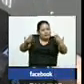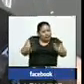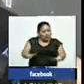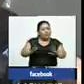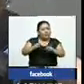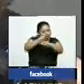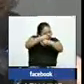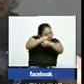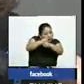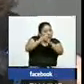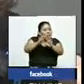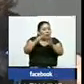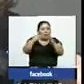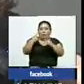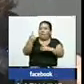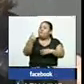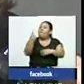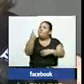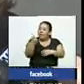¿verdad? Fallecidos, C.